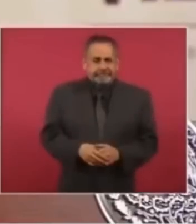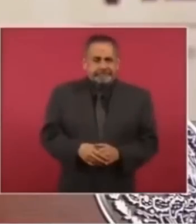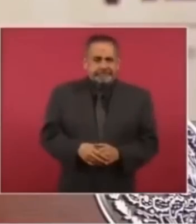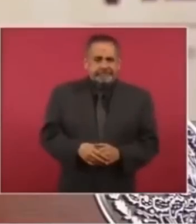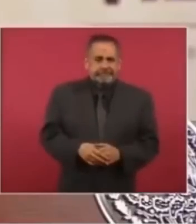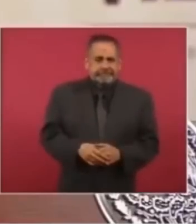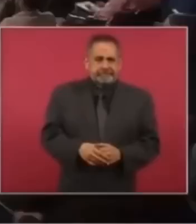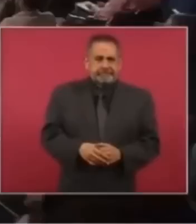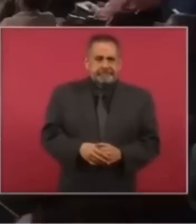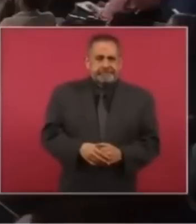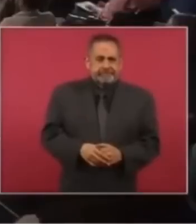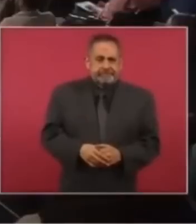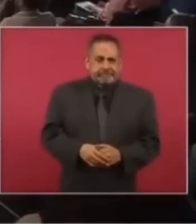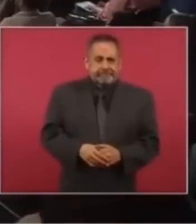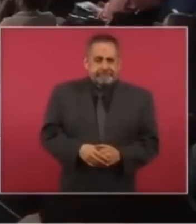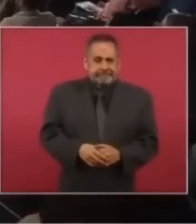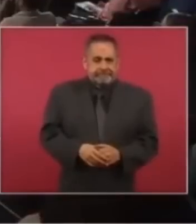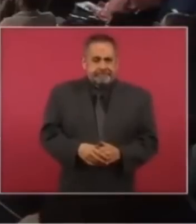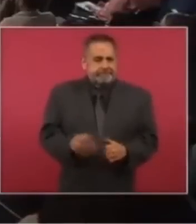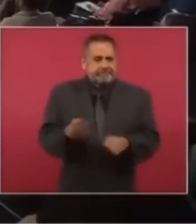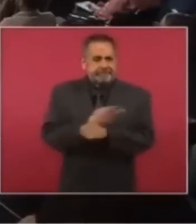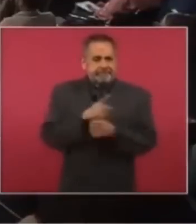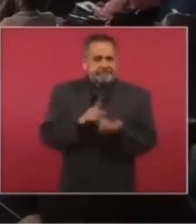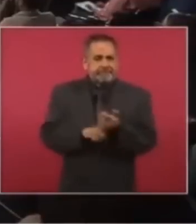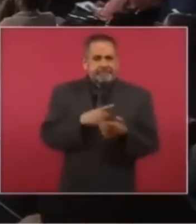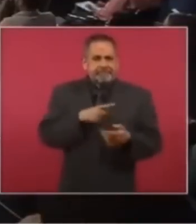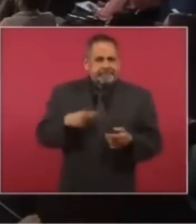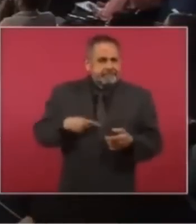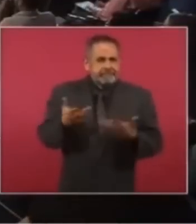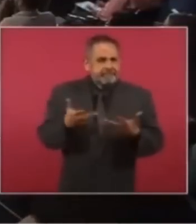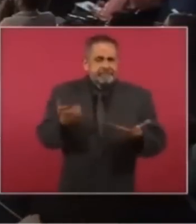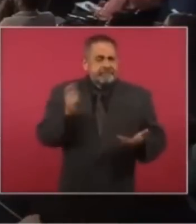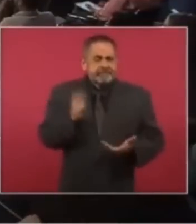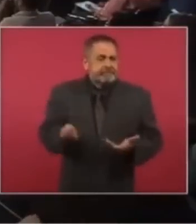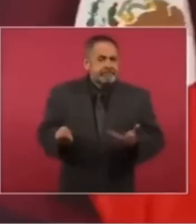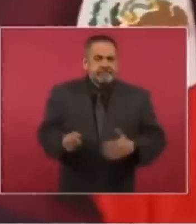lo que se tiene que hacer?